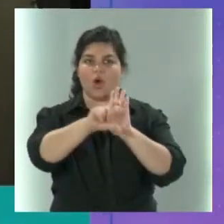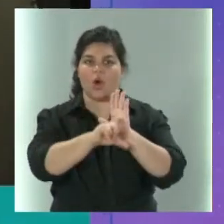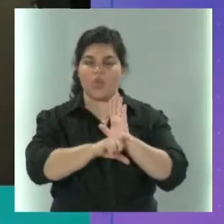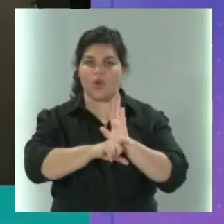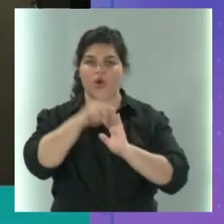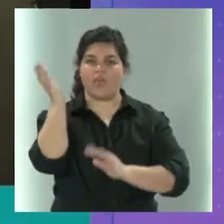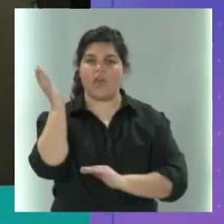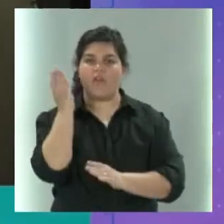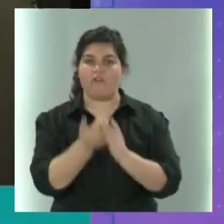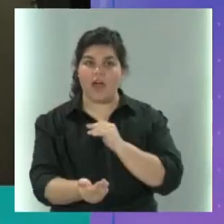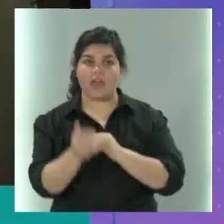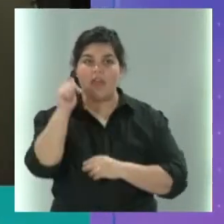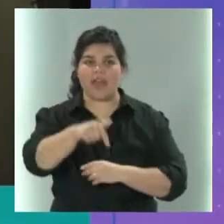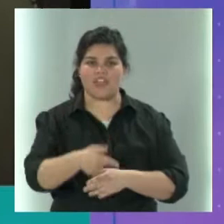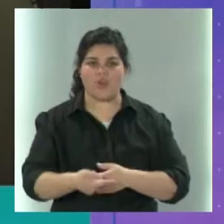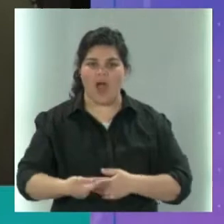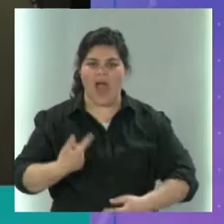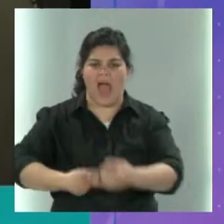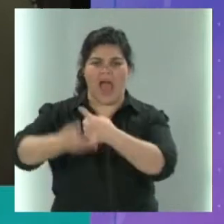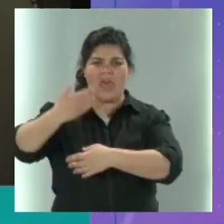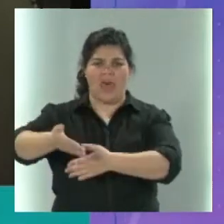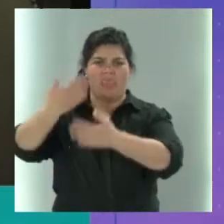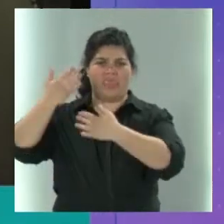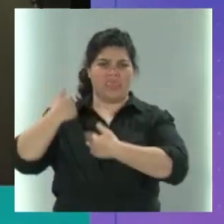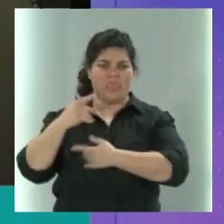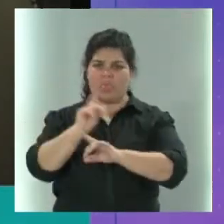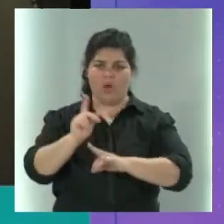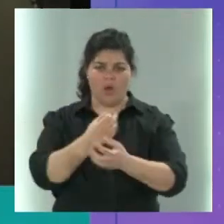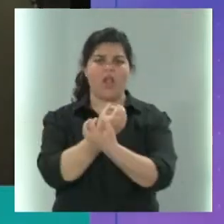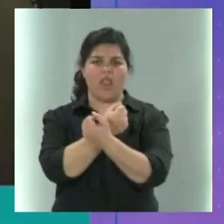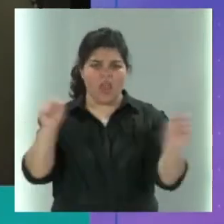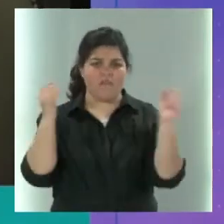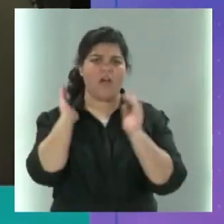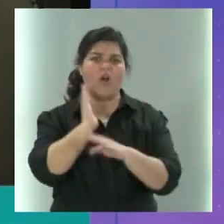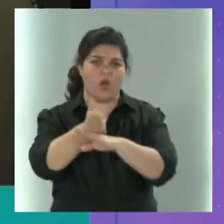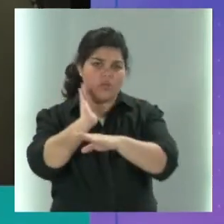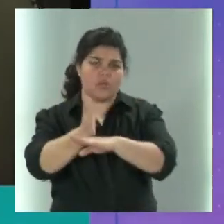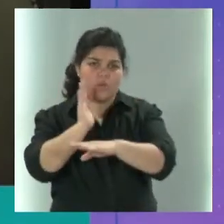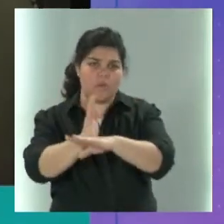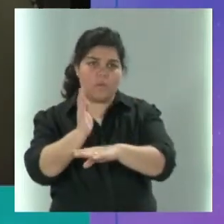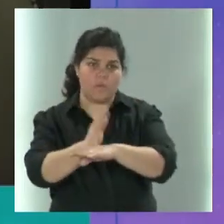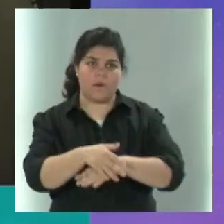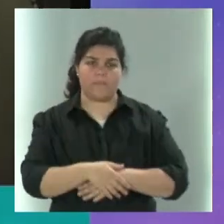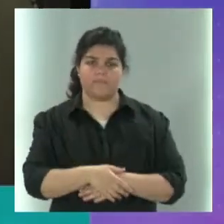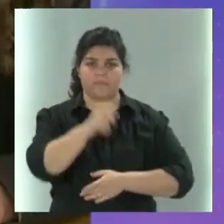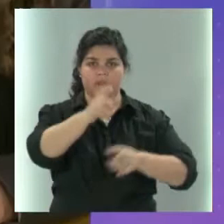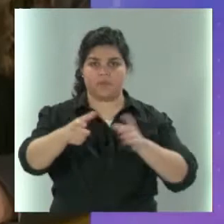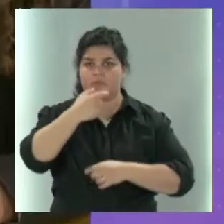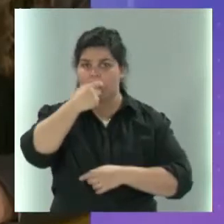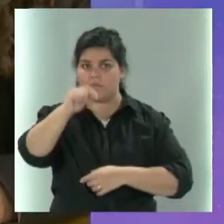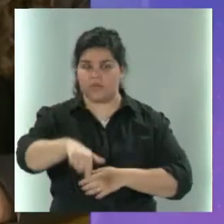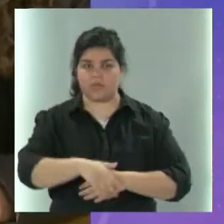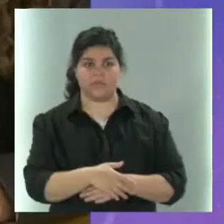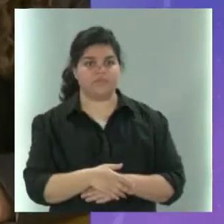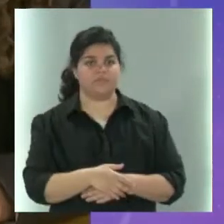manera es un retroceso en las libertades democráticas para los mendocinos. Se trata